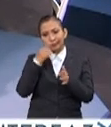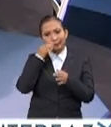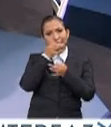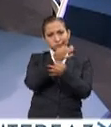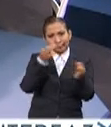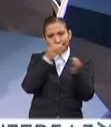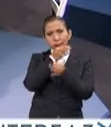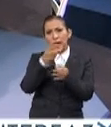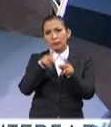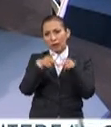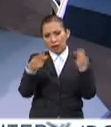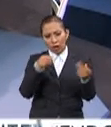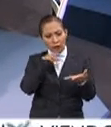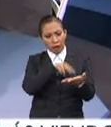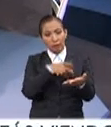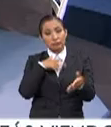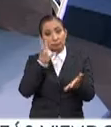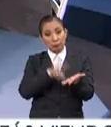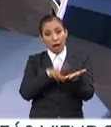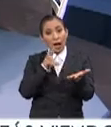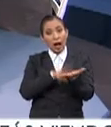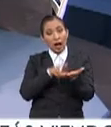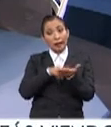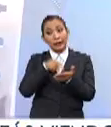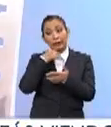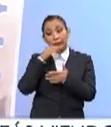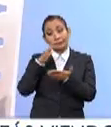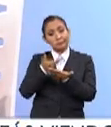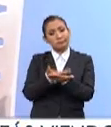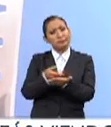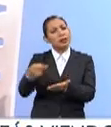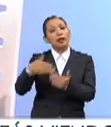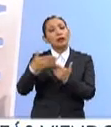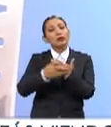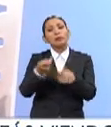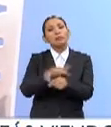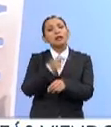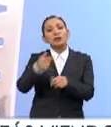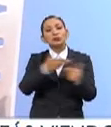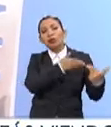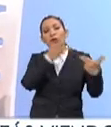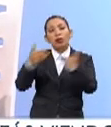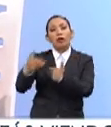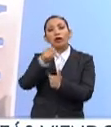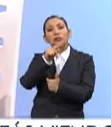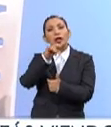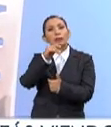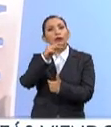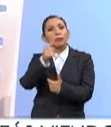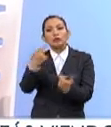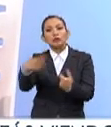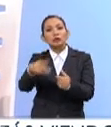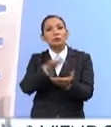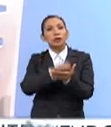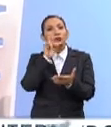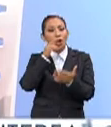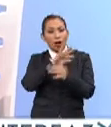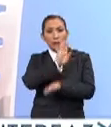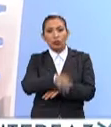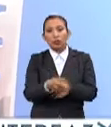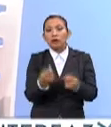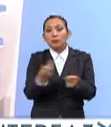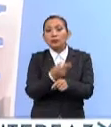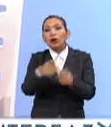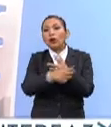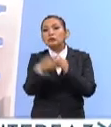que has hecho en los periódicos, que vale la pena poner en la mesa lo que va a pasar con todo el legado de Octavio Paz y de su esposa ahora que